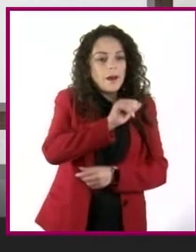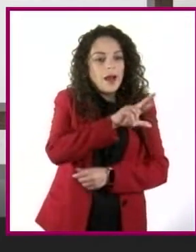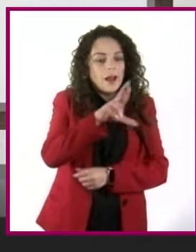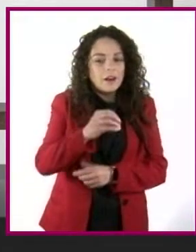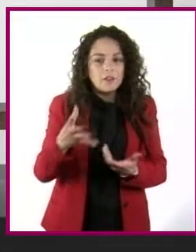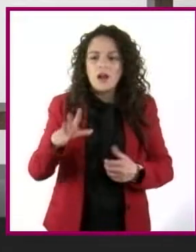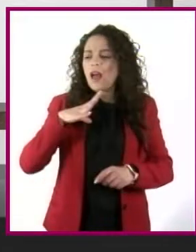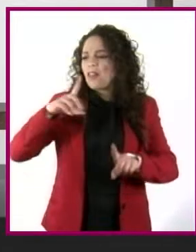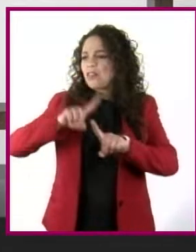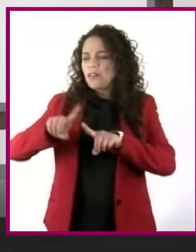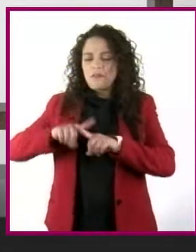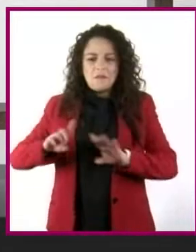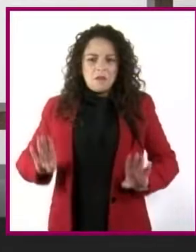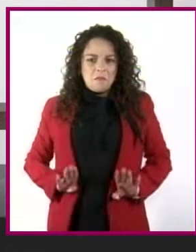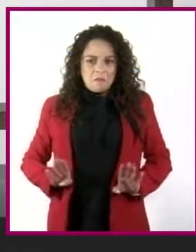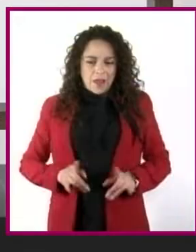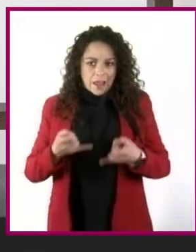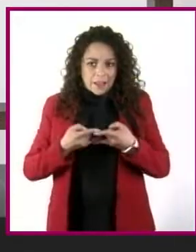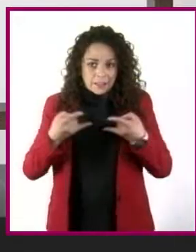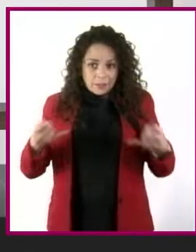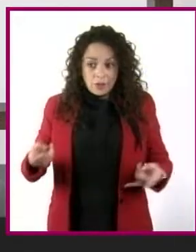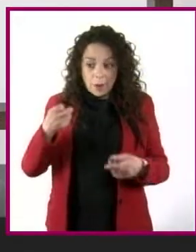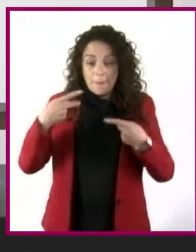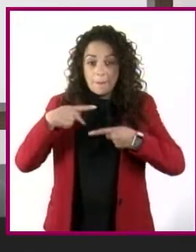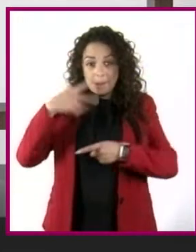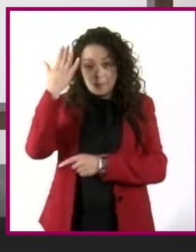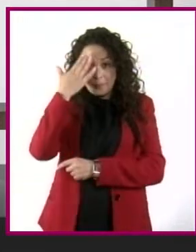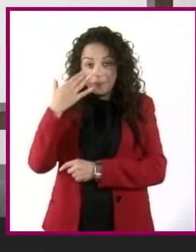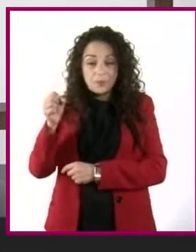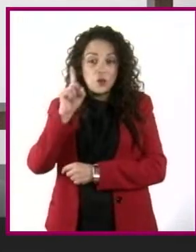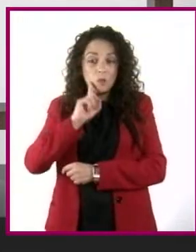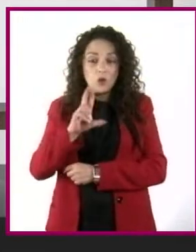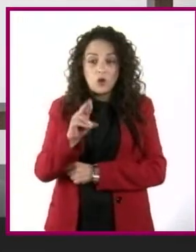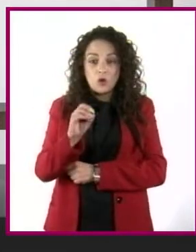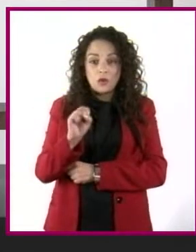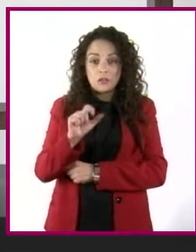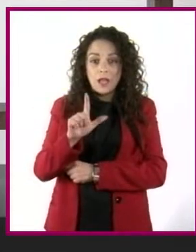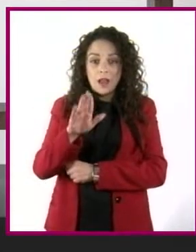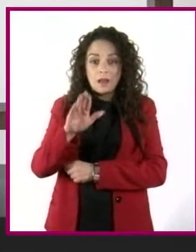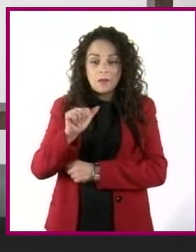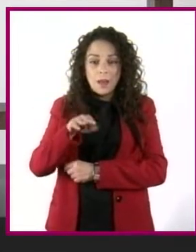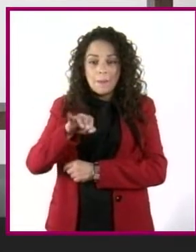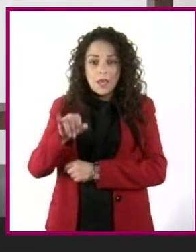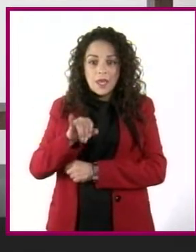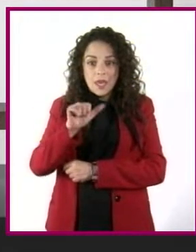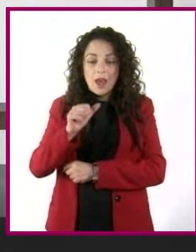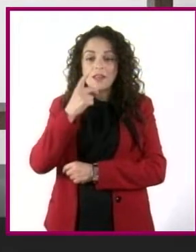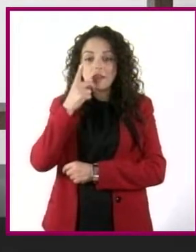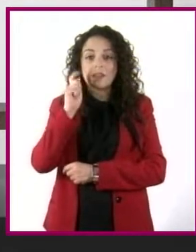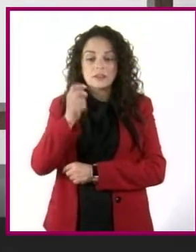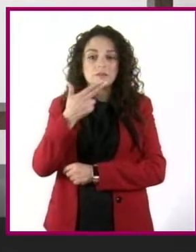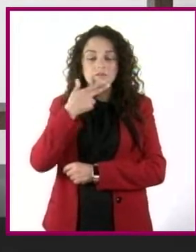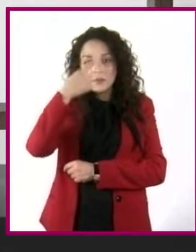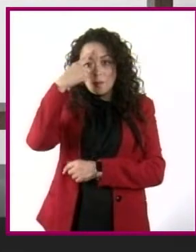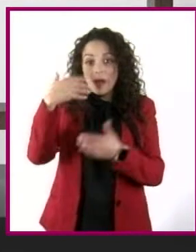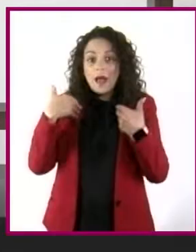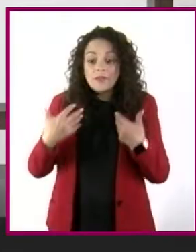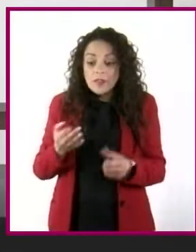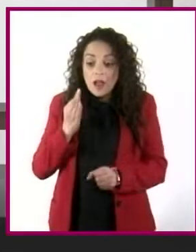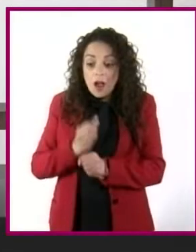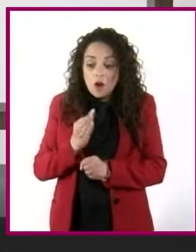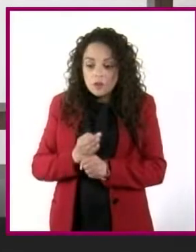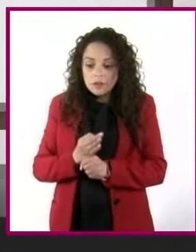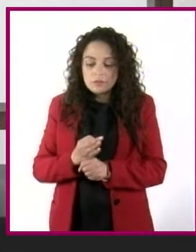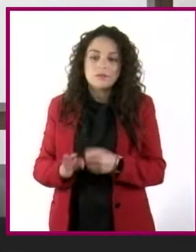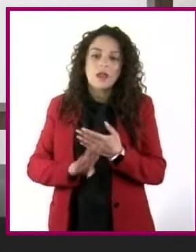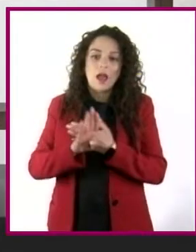de historia. Por ello, nuestra especialista, la historiadora Rosalba Mejía, nos dice que nos sirven para entender el presente, evitar los errores